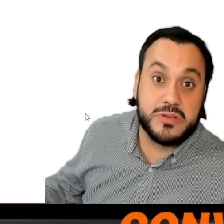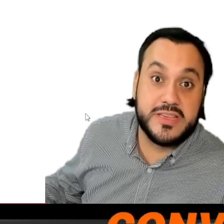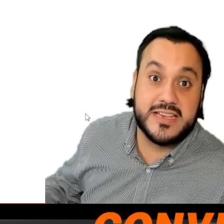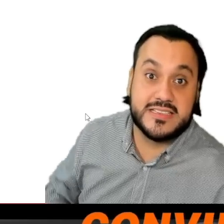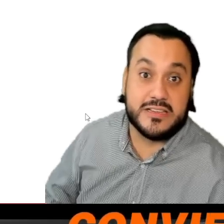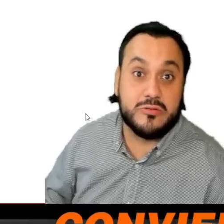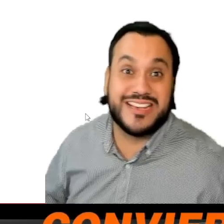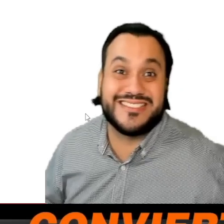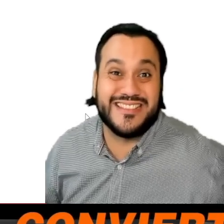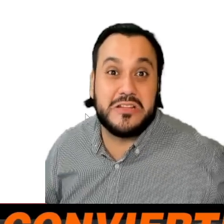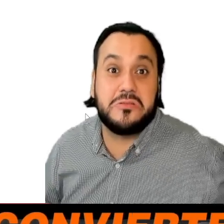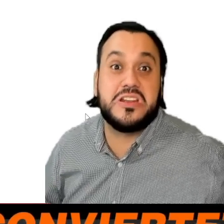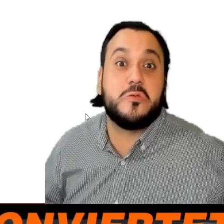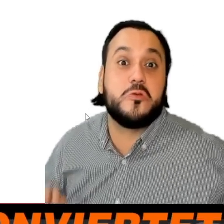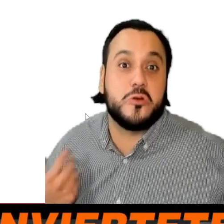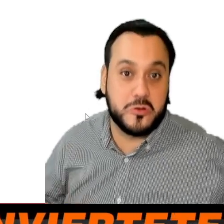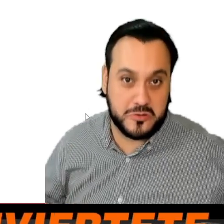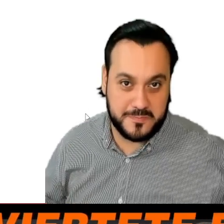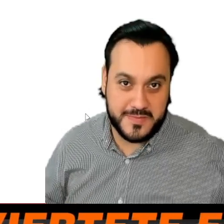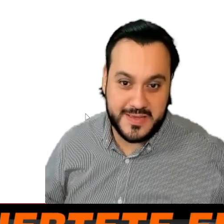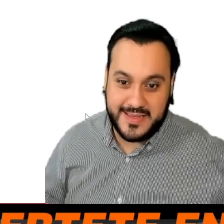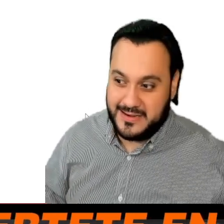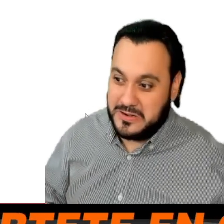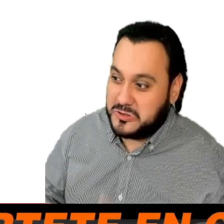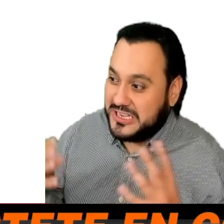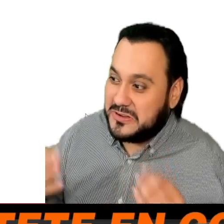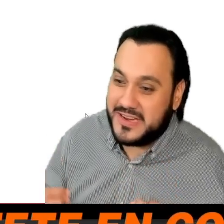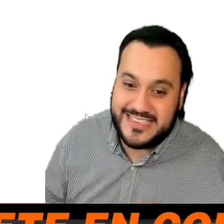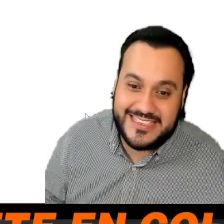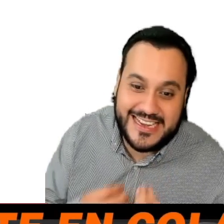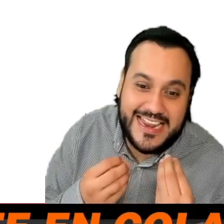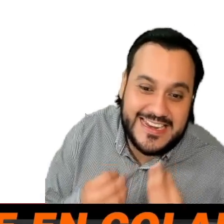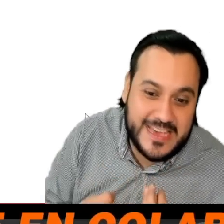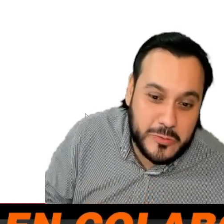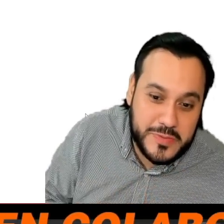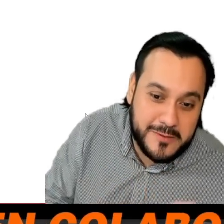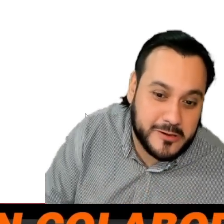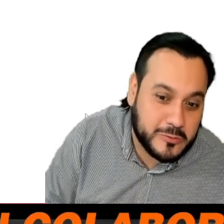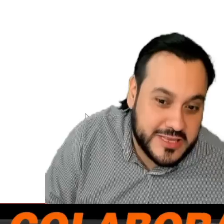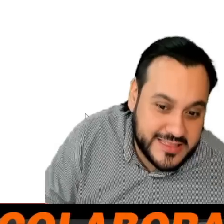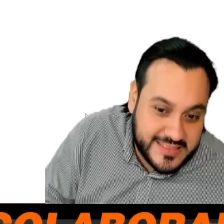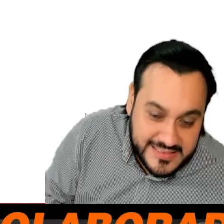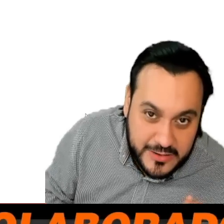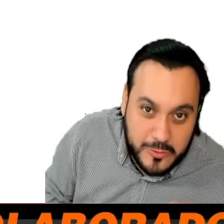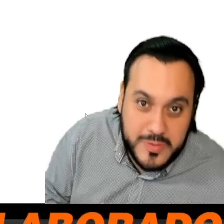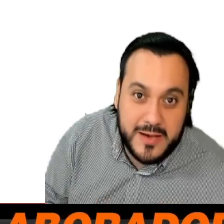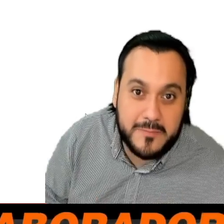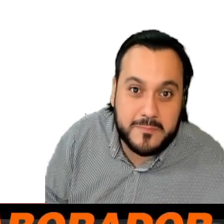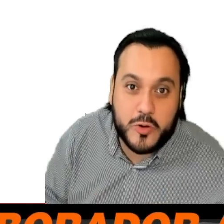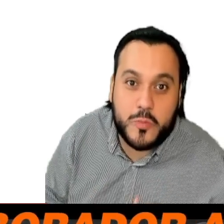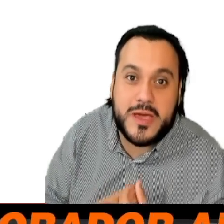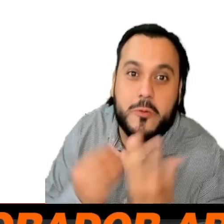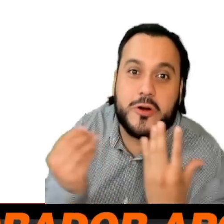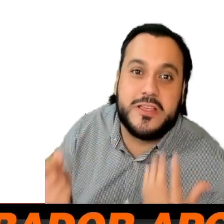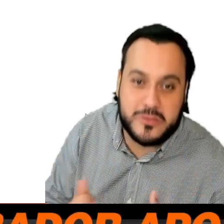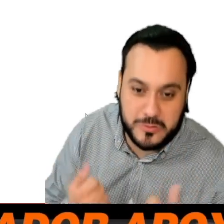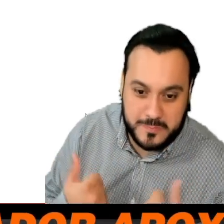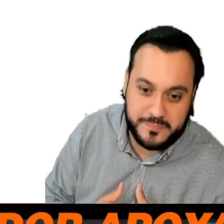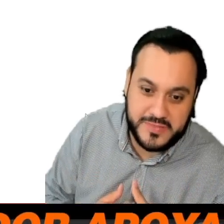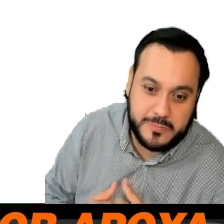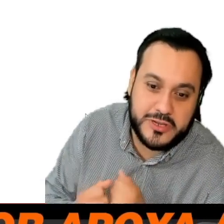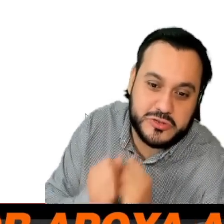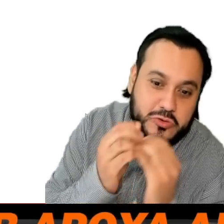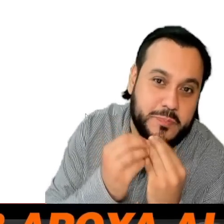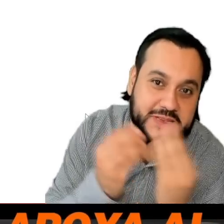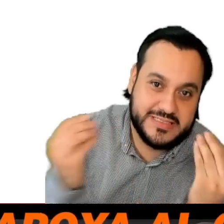habían pasado días y nunca sintieron ningún olor luego salieron a este que la niña comía verduritas que comía y comía bonito